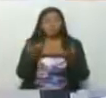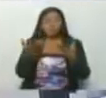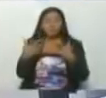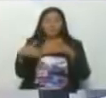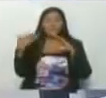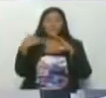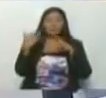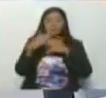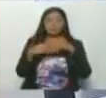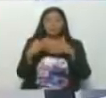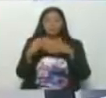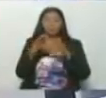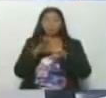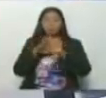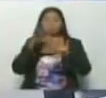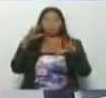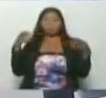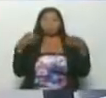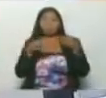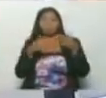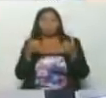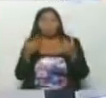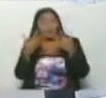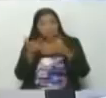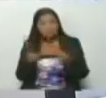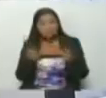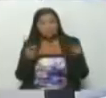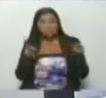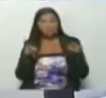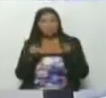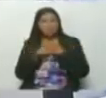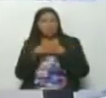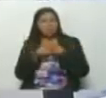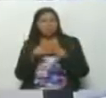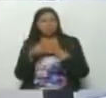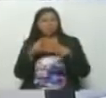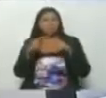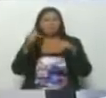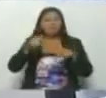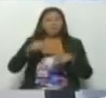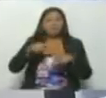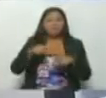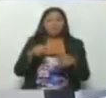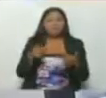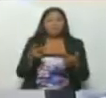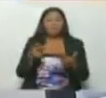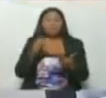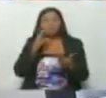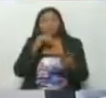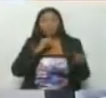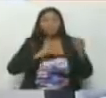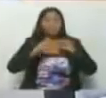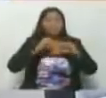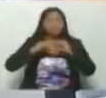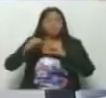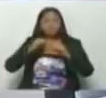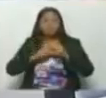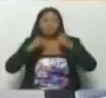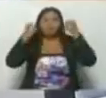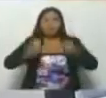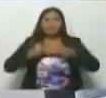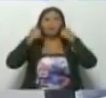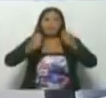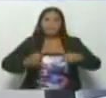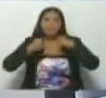inmensa masa de los trabajadores entienden eso y tanto lo entienden que aquí no hay un movimiento de protesta